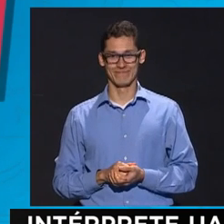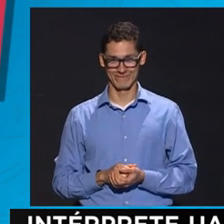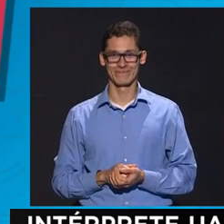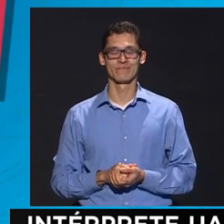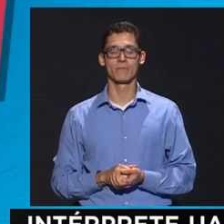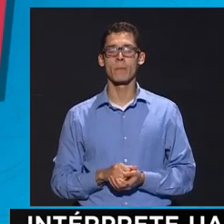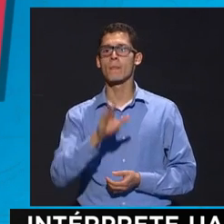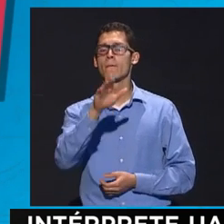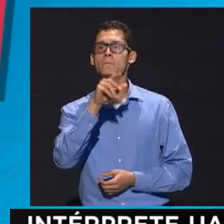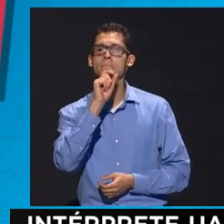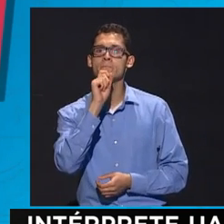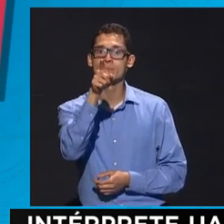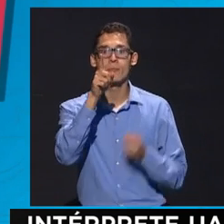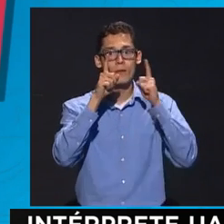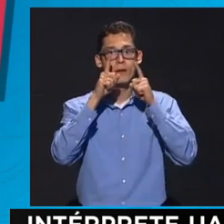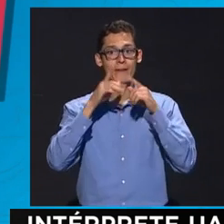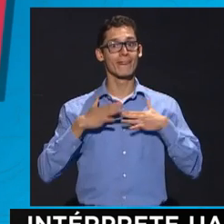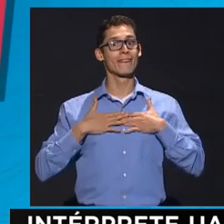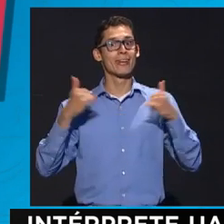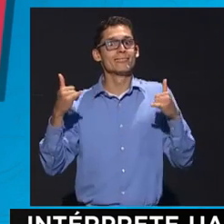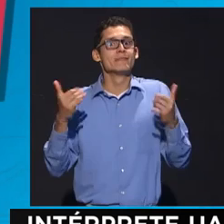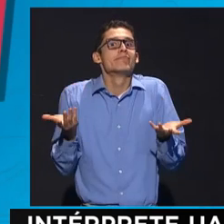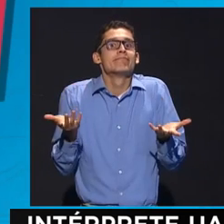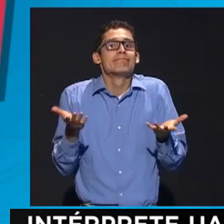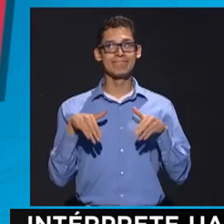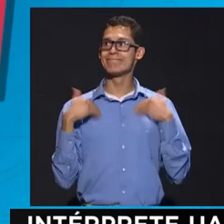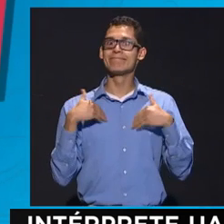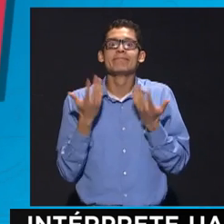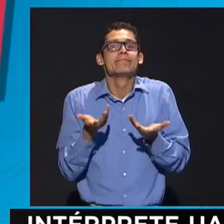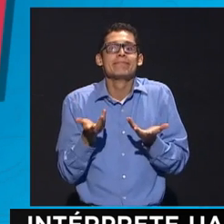cuando uno está feliz como hacen